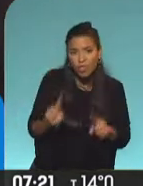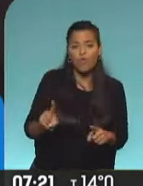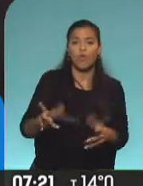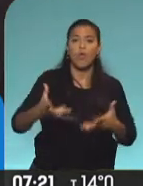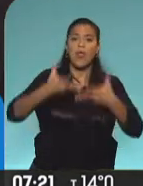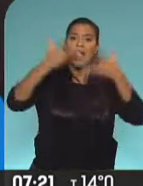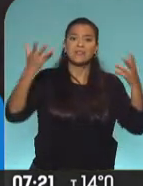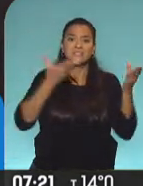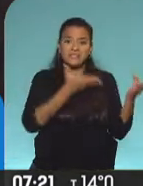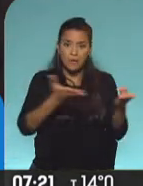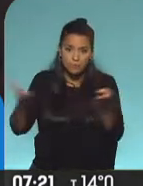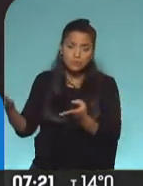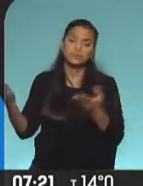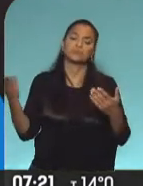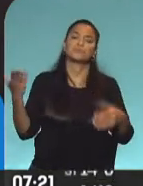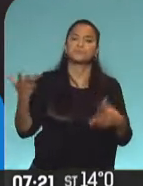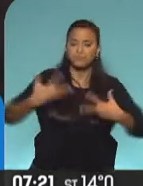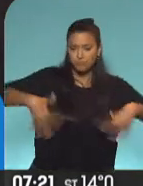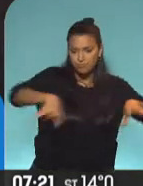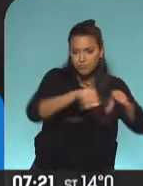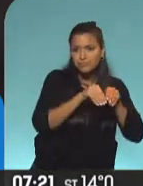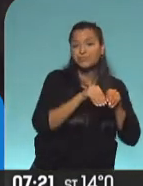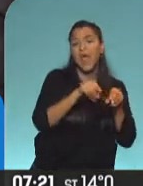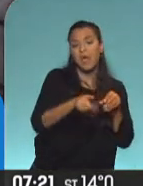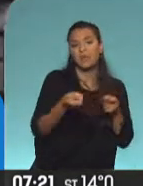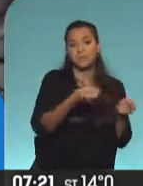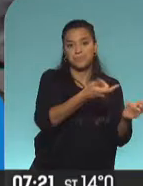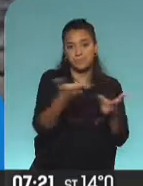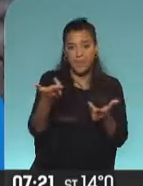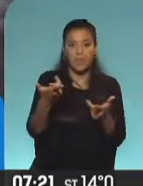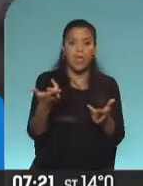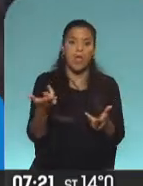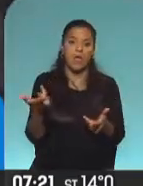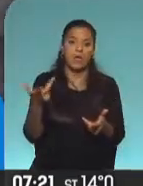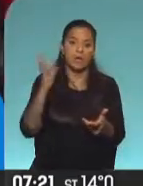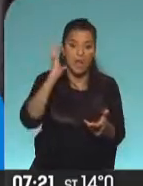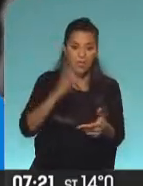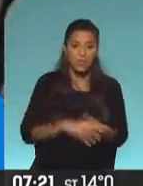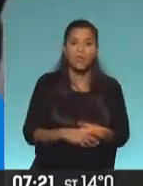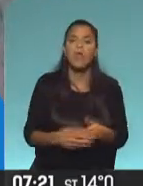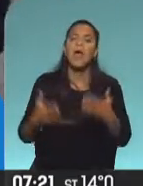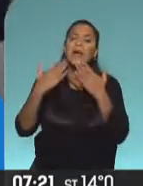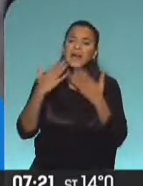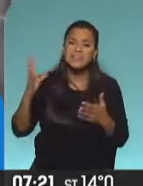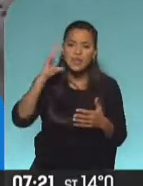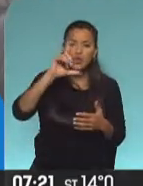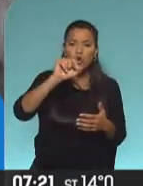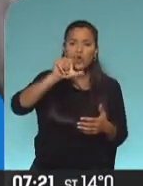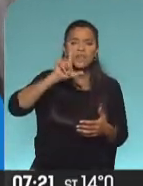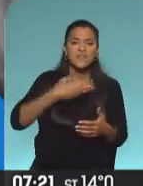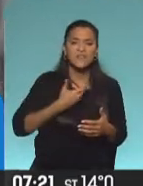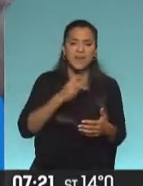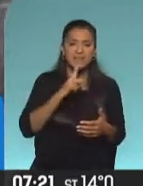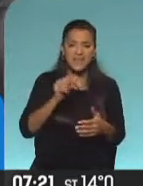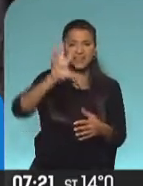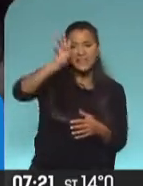van a ir a los servicios donde se reúnen la mayoría de los pacientes y van está la guía de alcance de dos décimos en la red de lo que la colifata que vino a traer